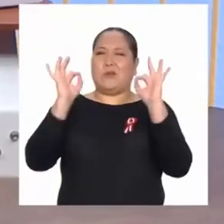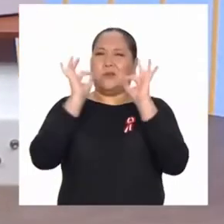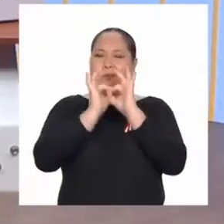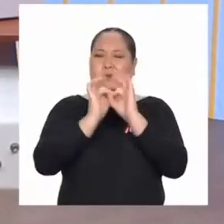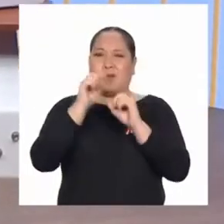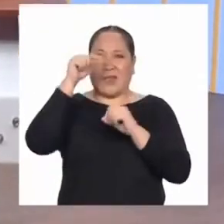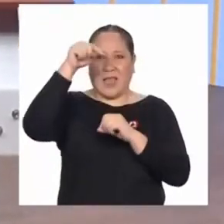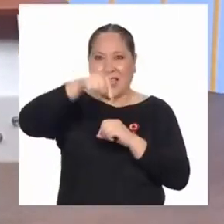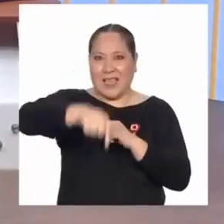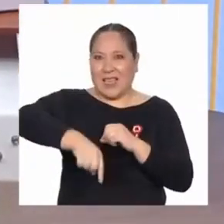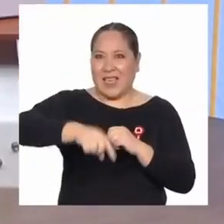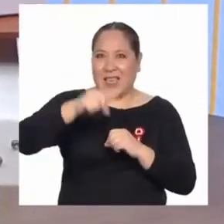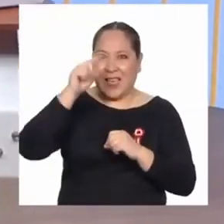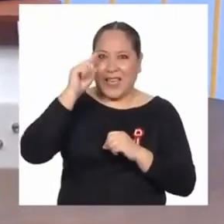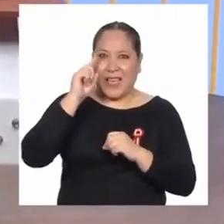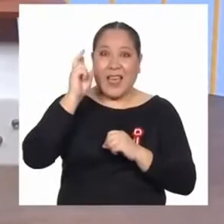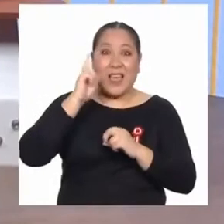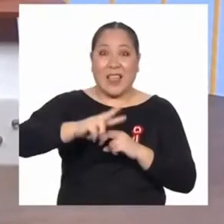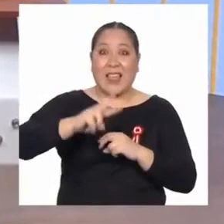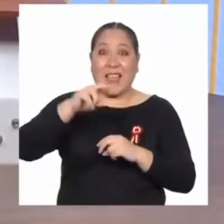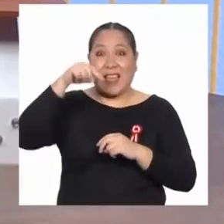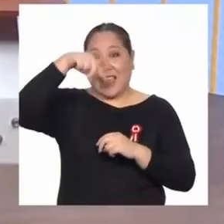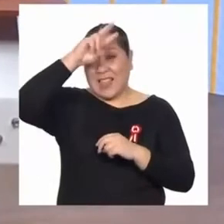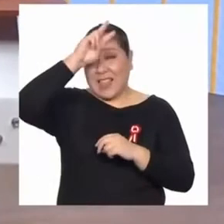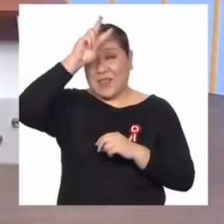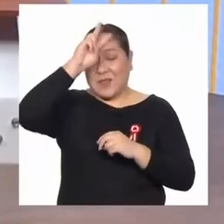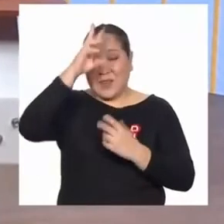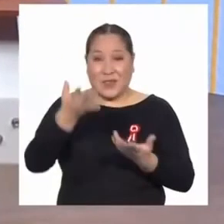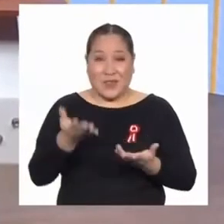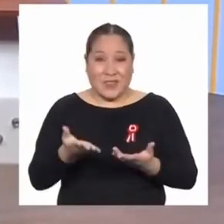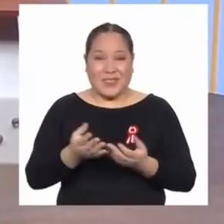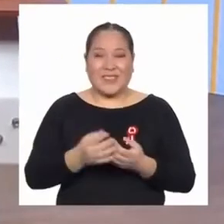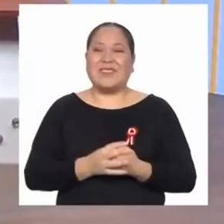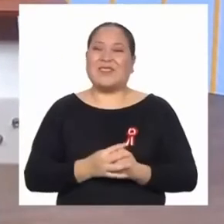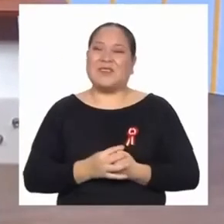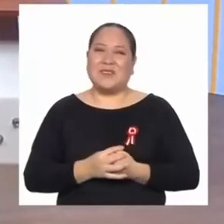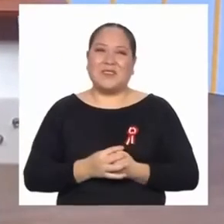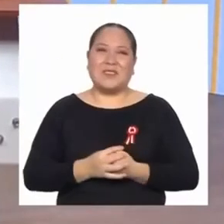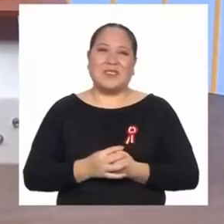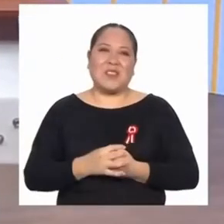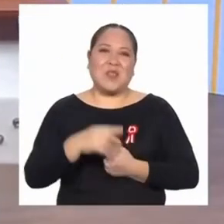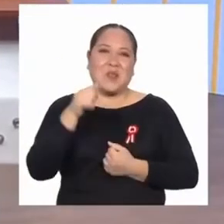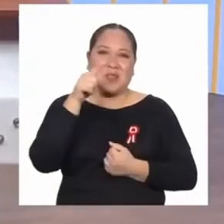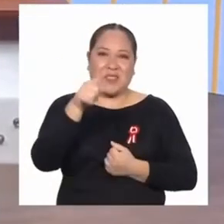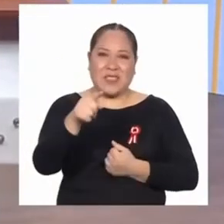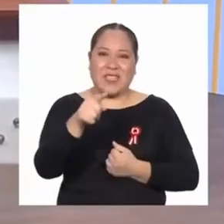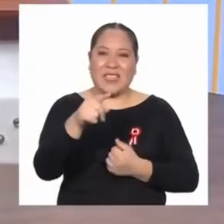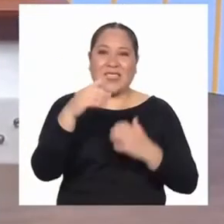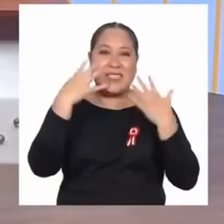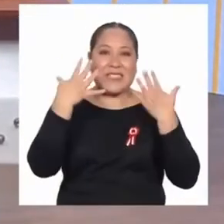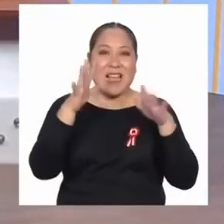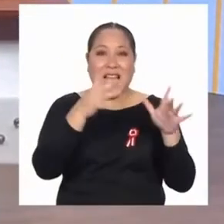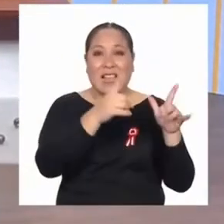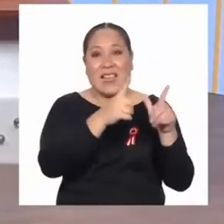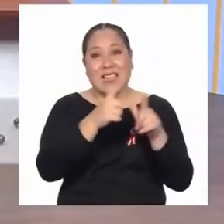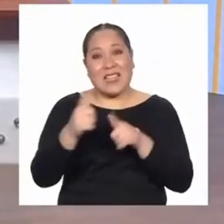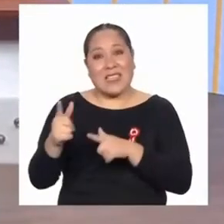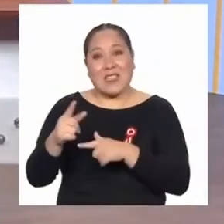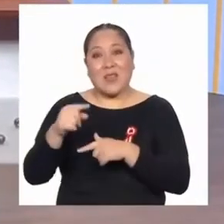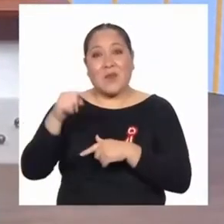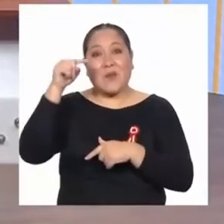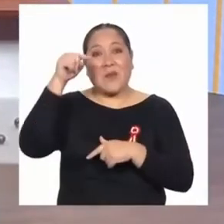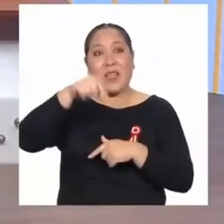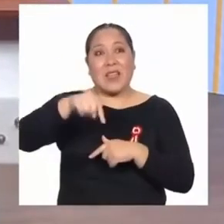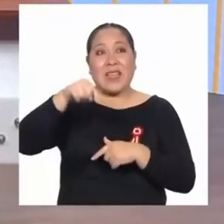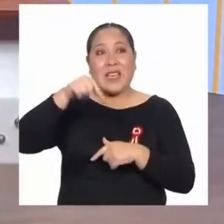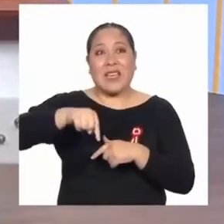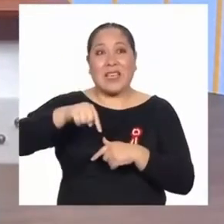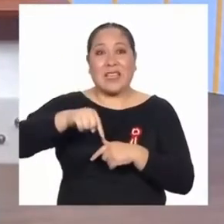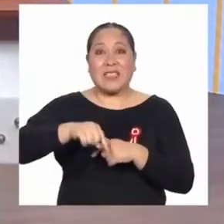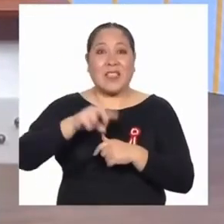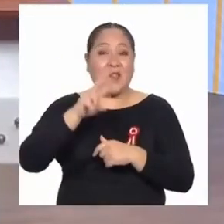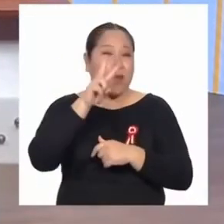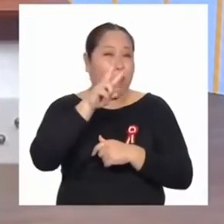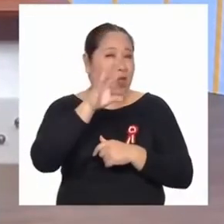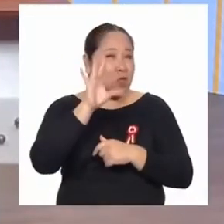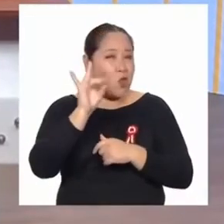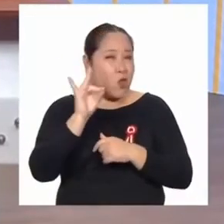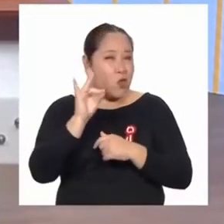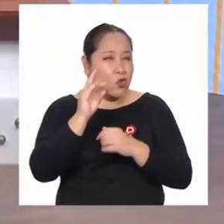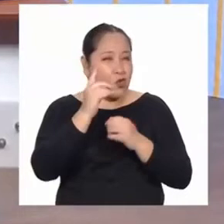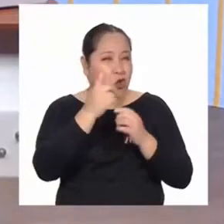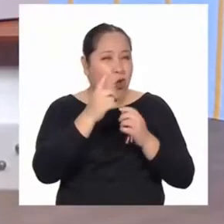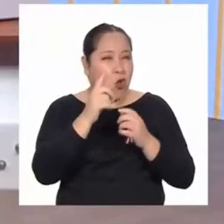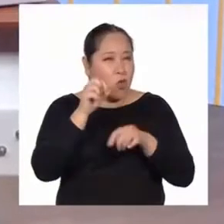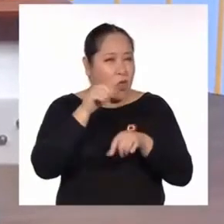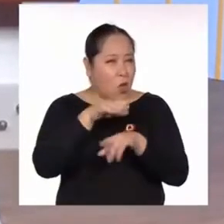perú y la van a tener lista para este mismo 28 de